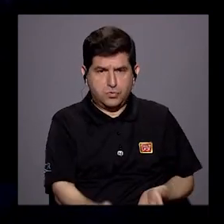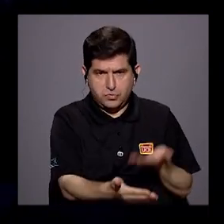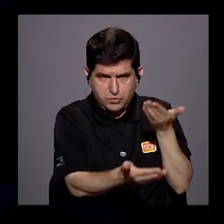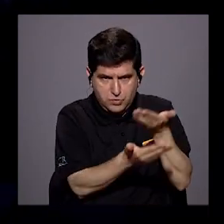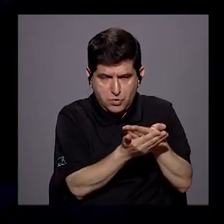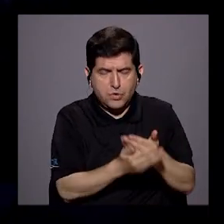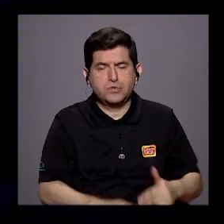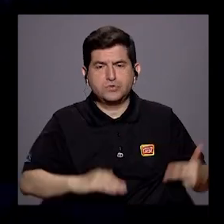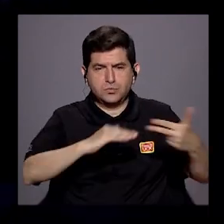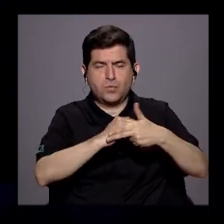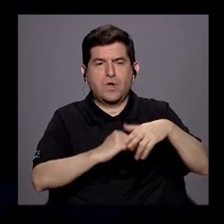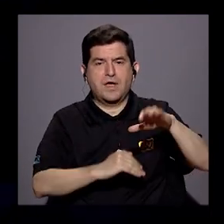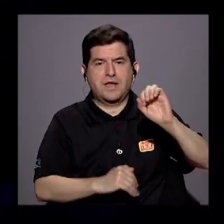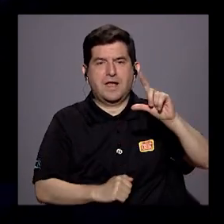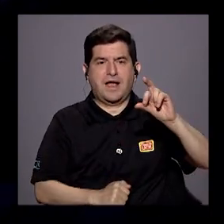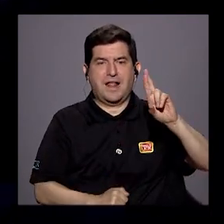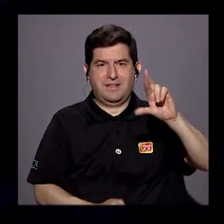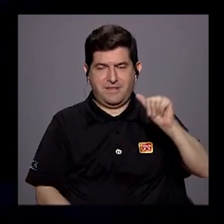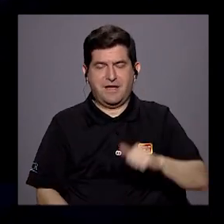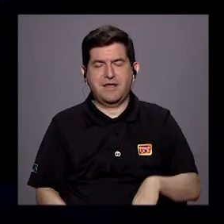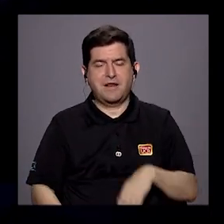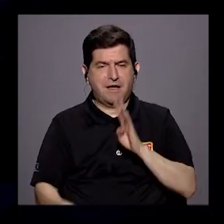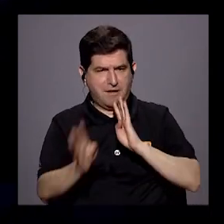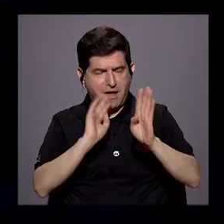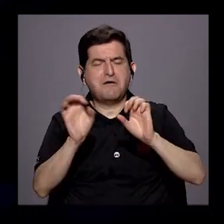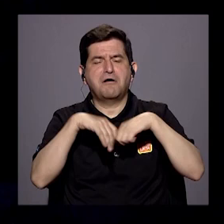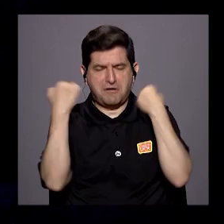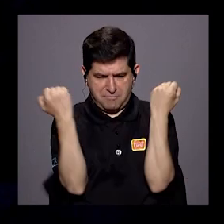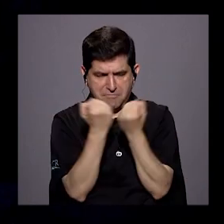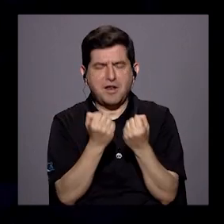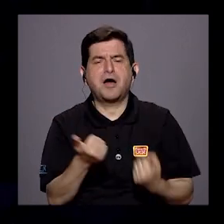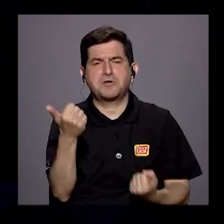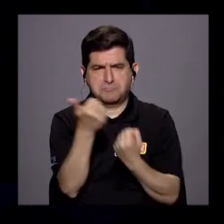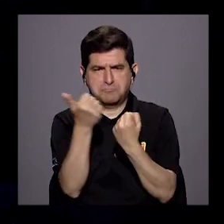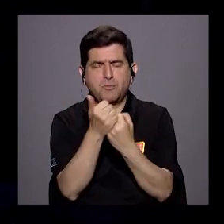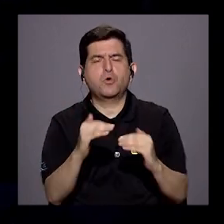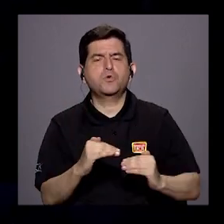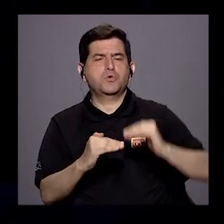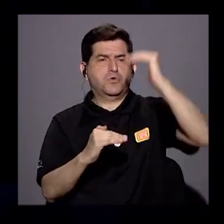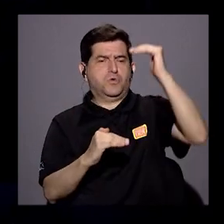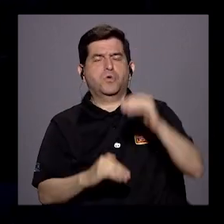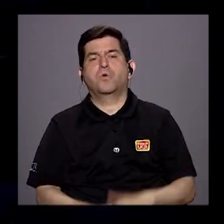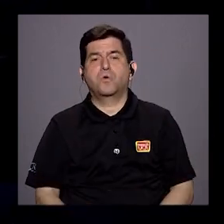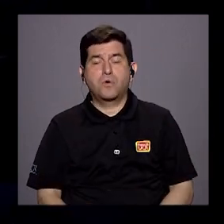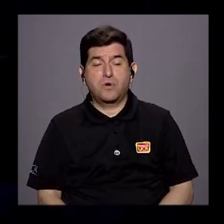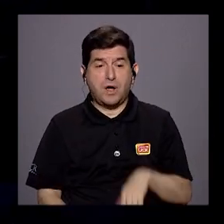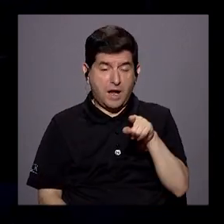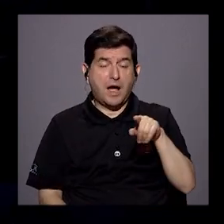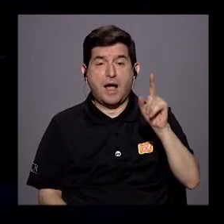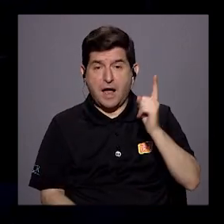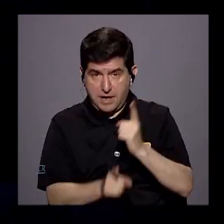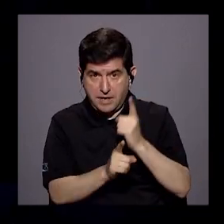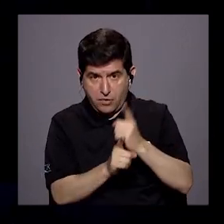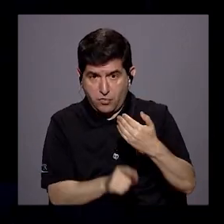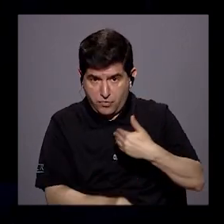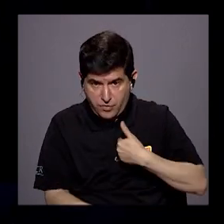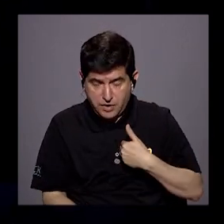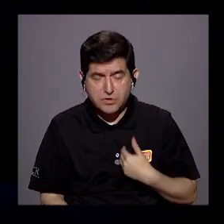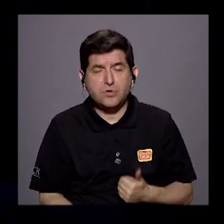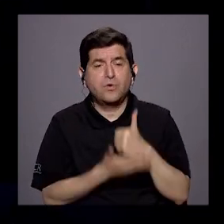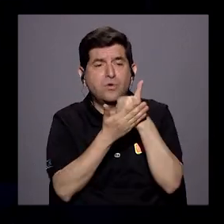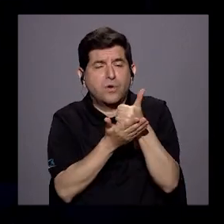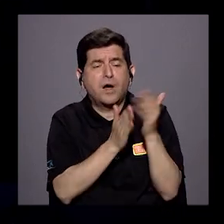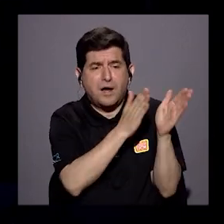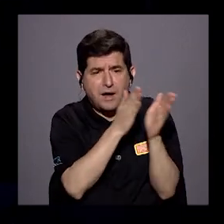concesión del muelle de caldera negociamos con los sindicatos les dimos un apoyo mayor que la se sentía que les tocaba y las